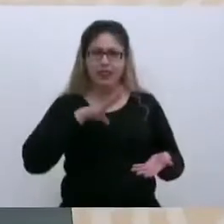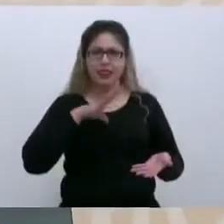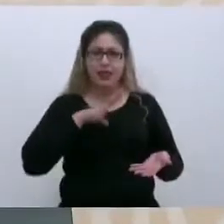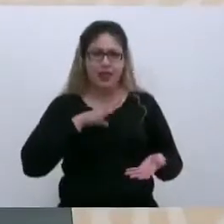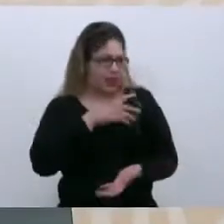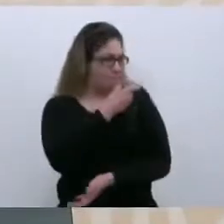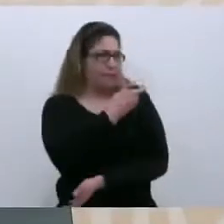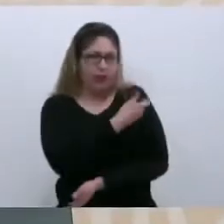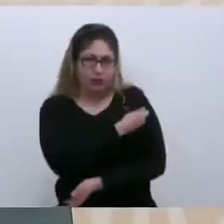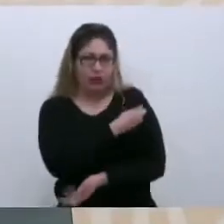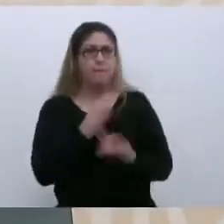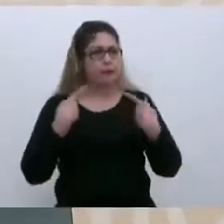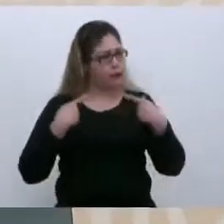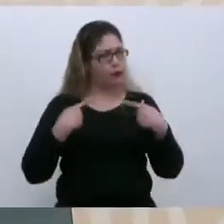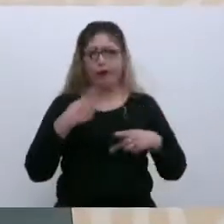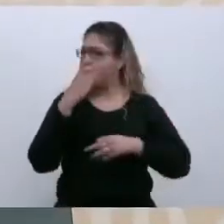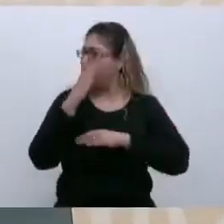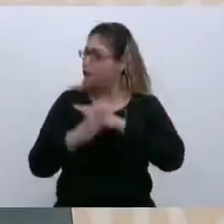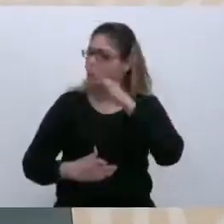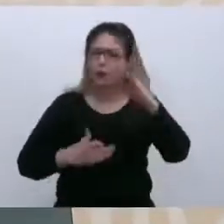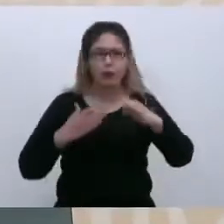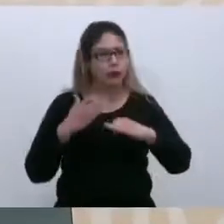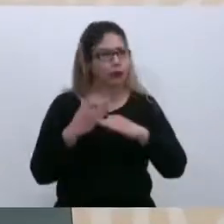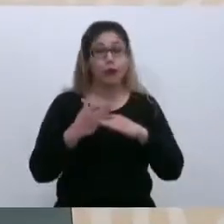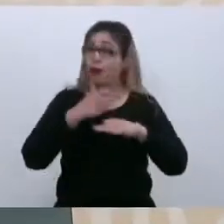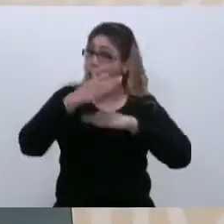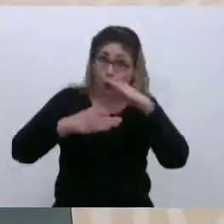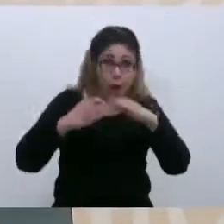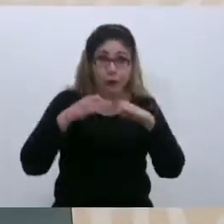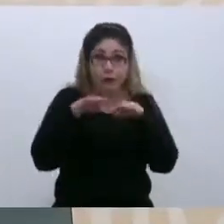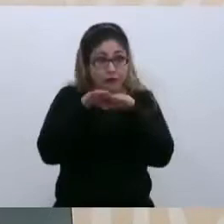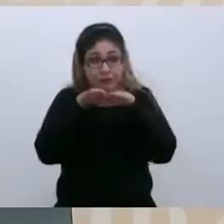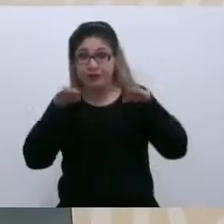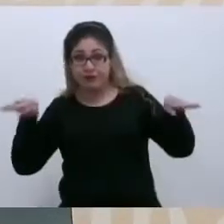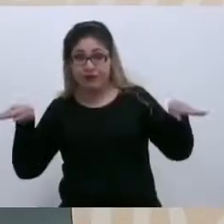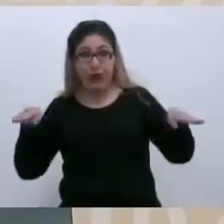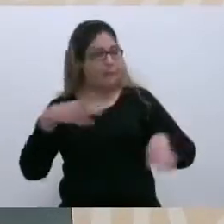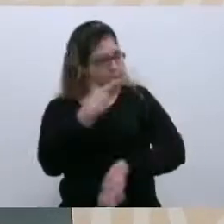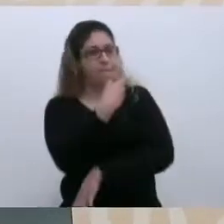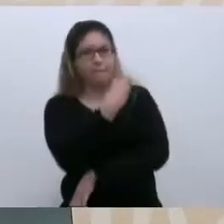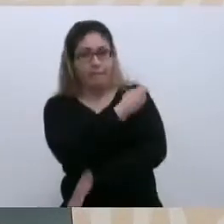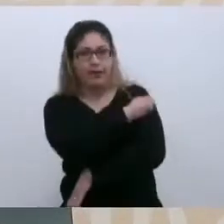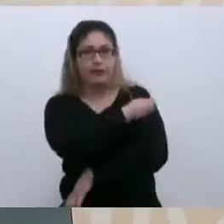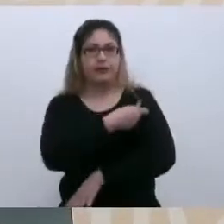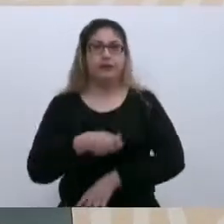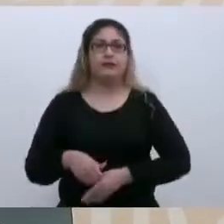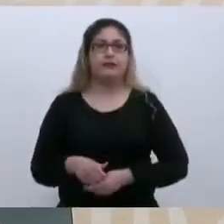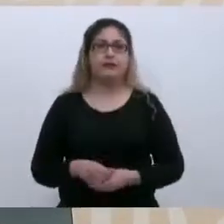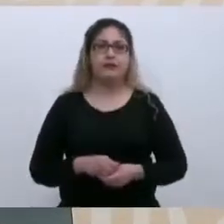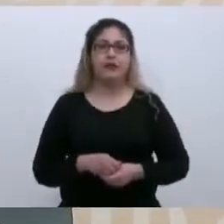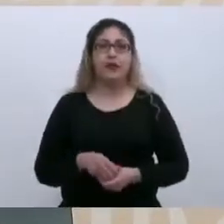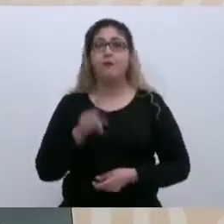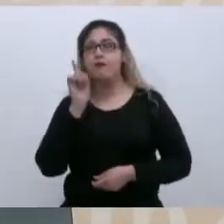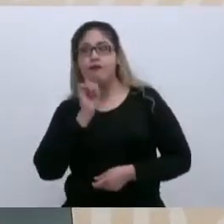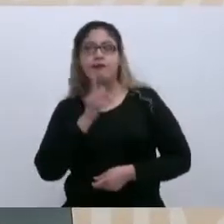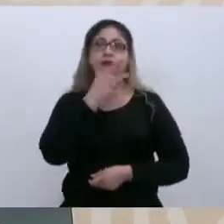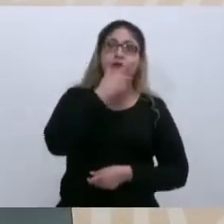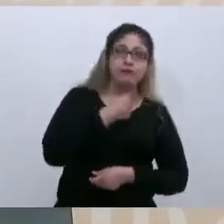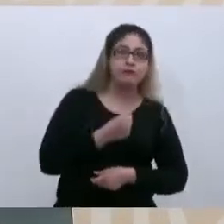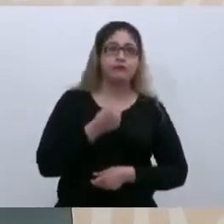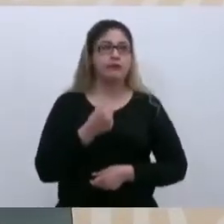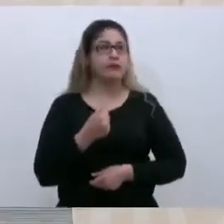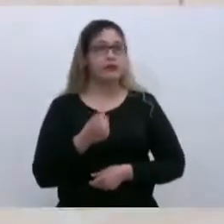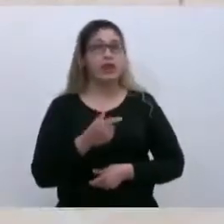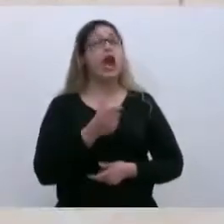a todos los mexicanos. Vacuna universal, es decir, para todas, todos, y